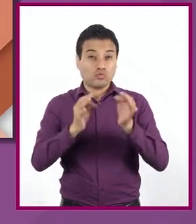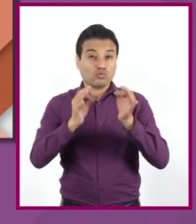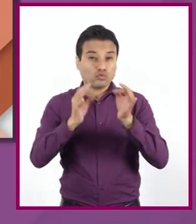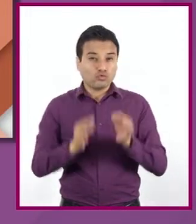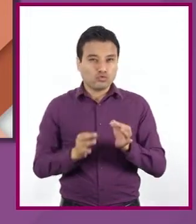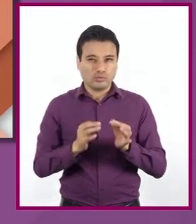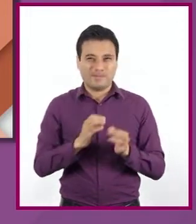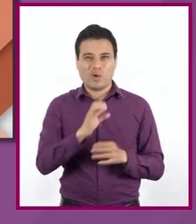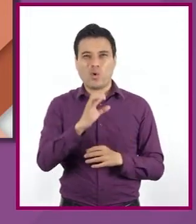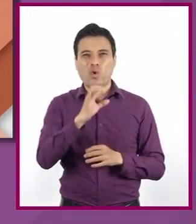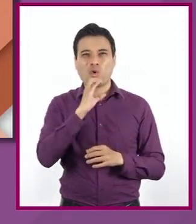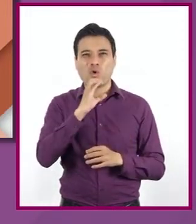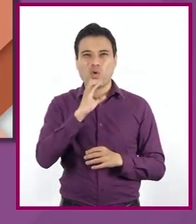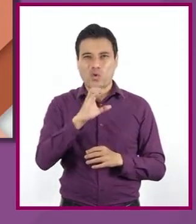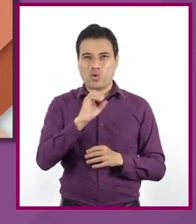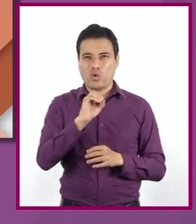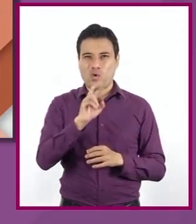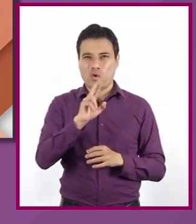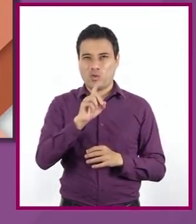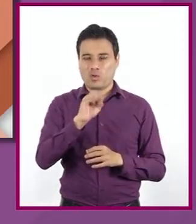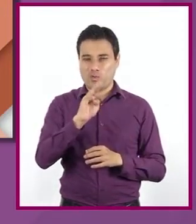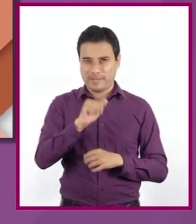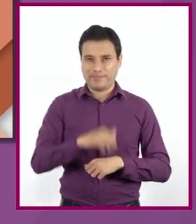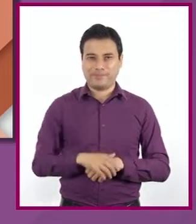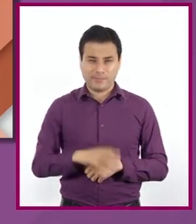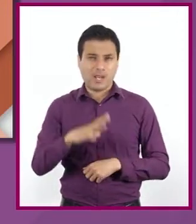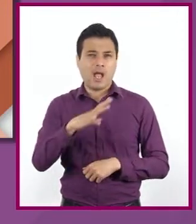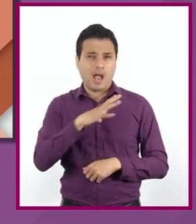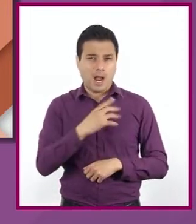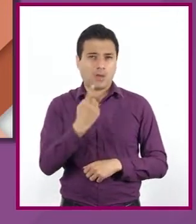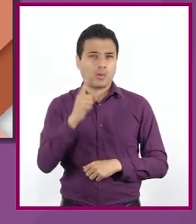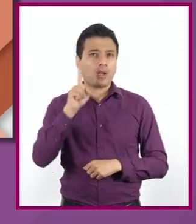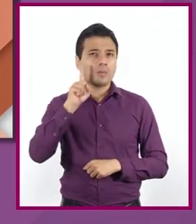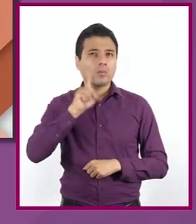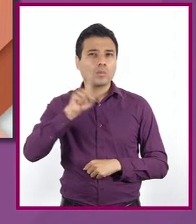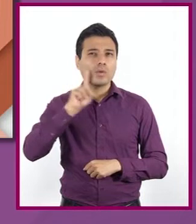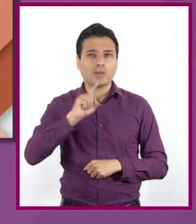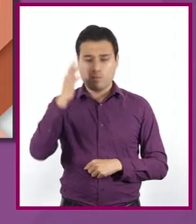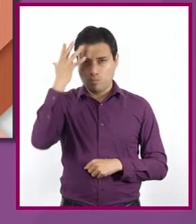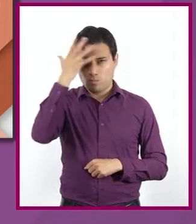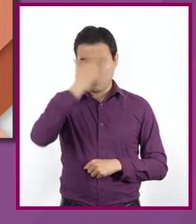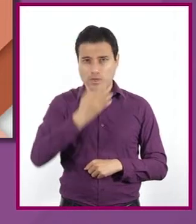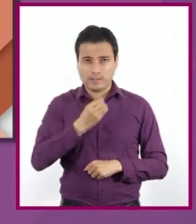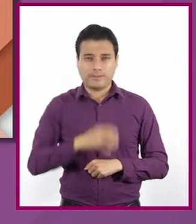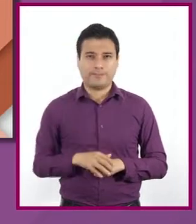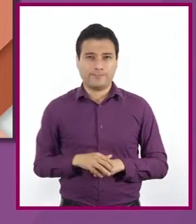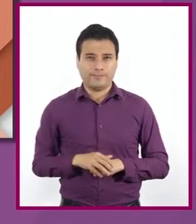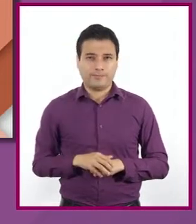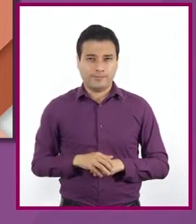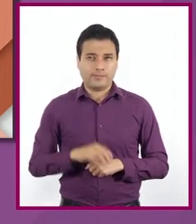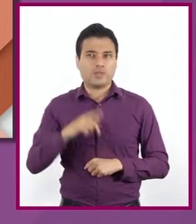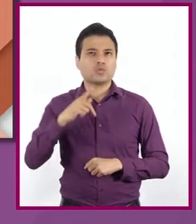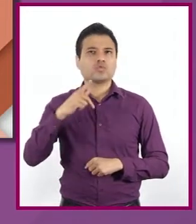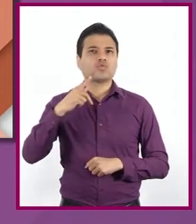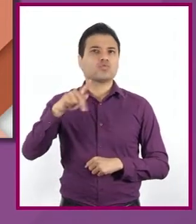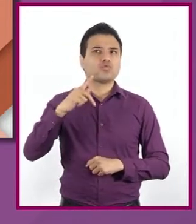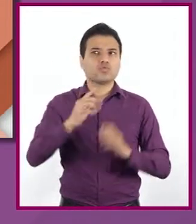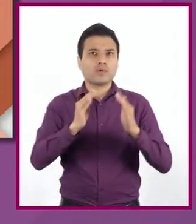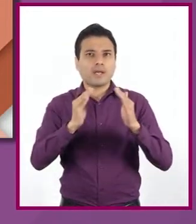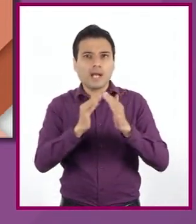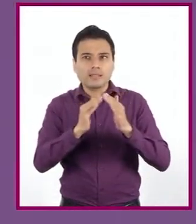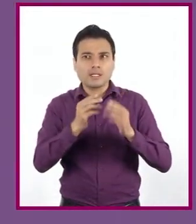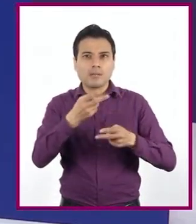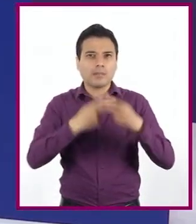los Caballeros se decía que vivía una bella mujer, de cuyo origen y domicilio nadie